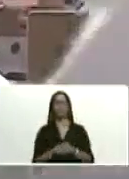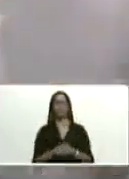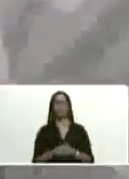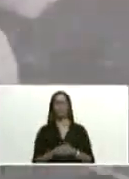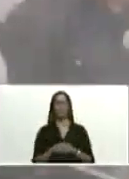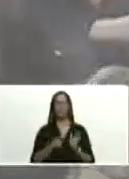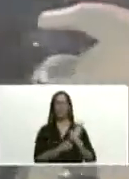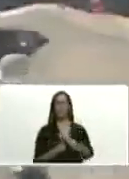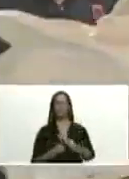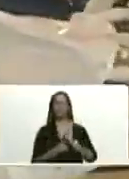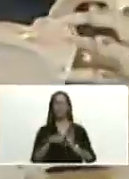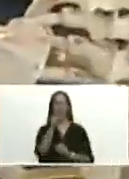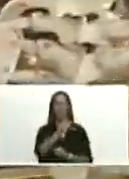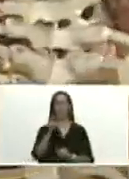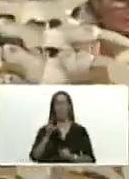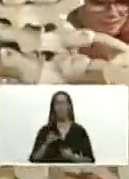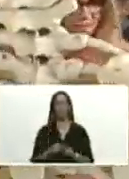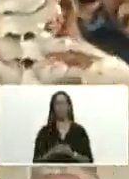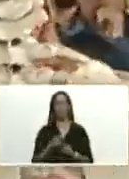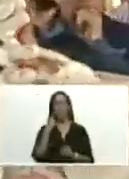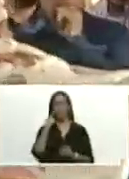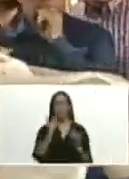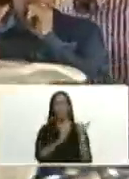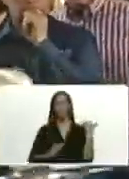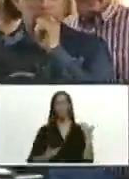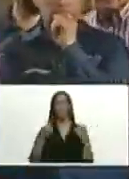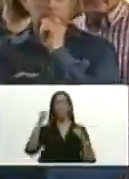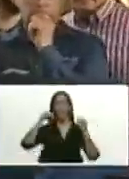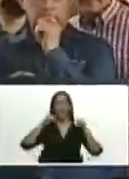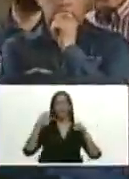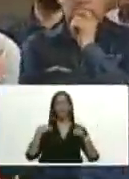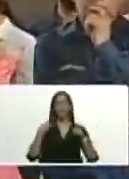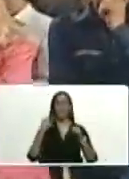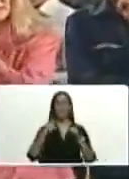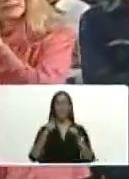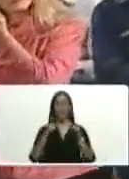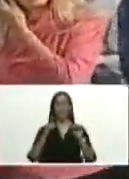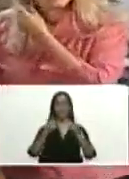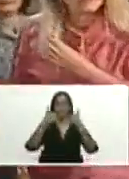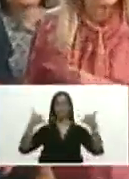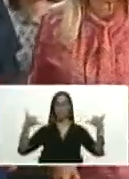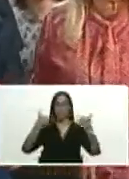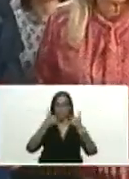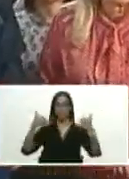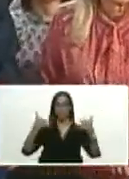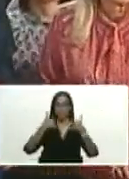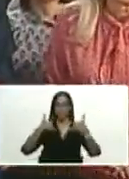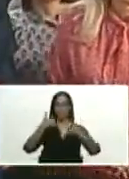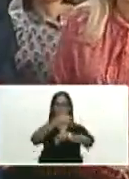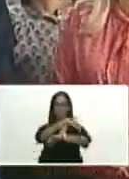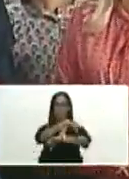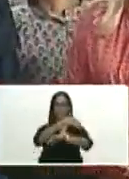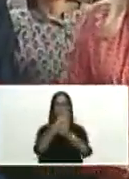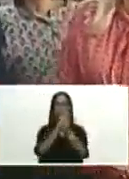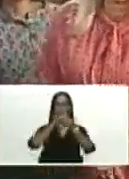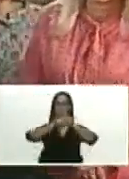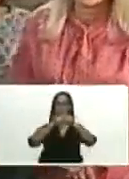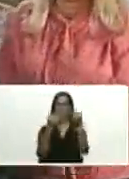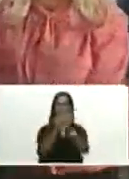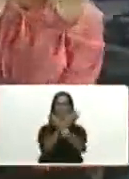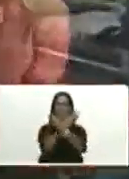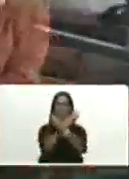podemos mostrar a la gente vea presidente aquí tenemos tutores externos para la fractura para la fijación de